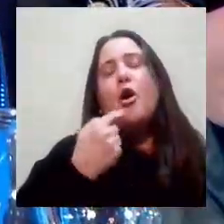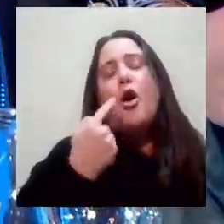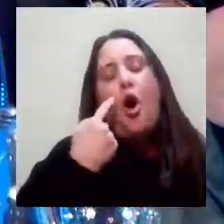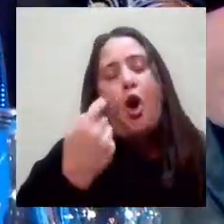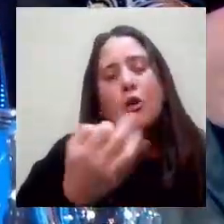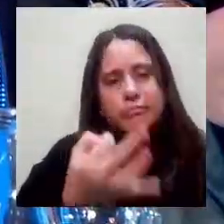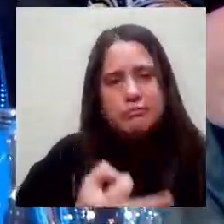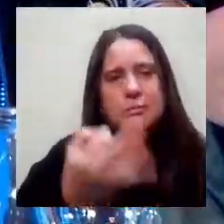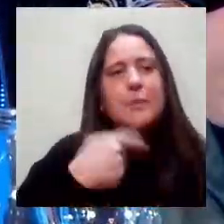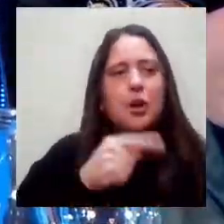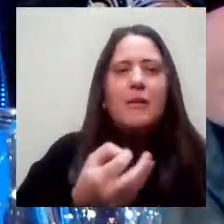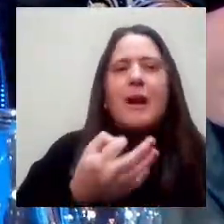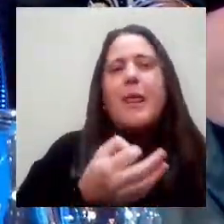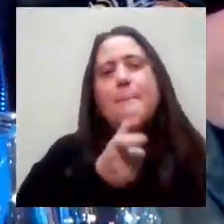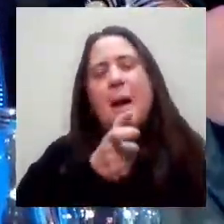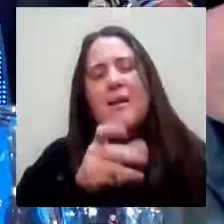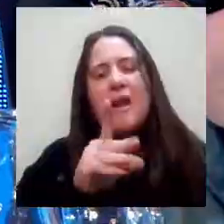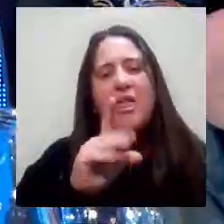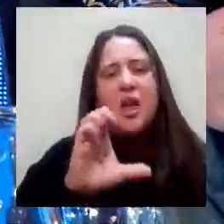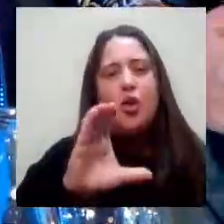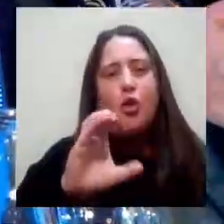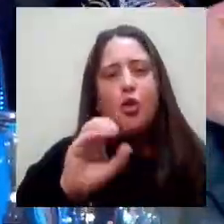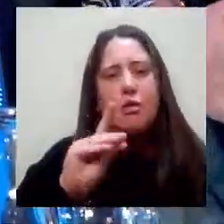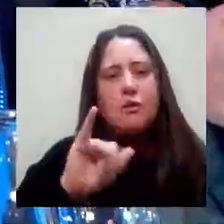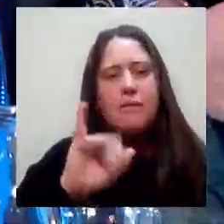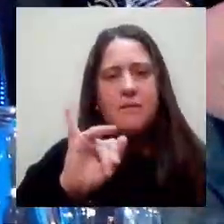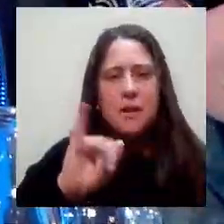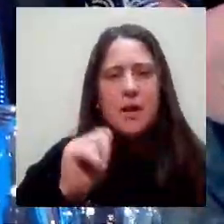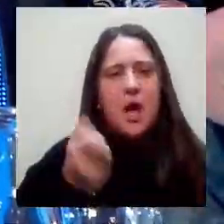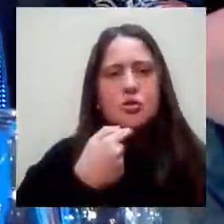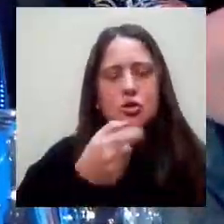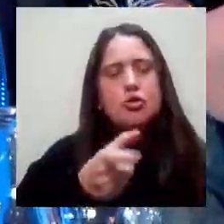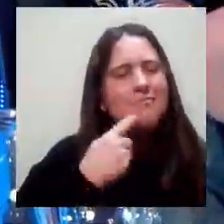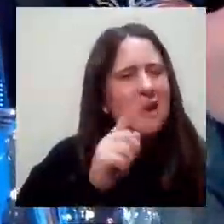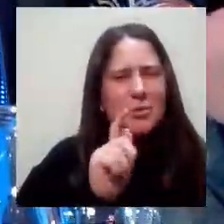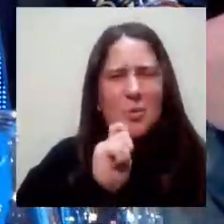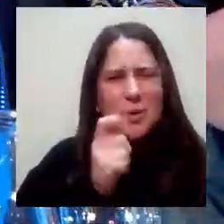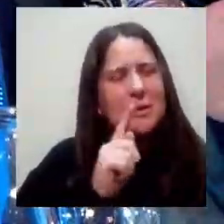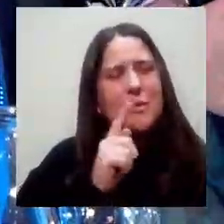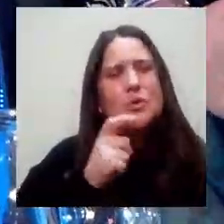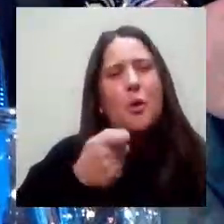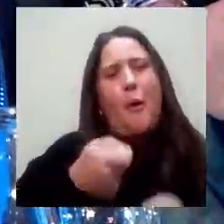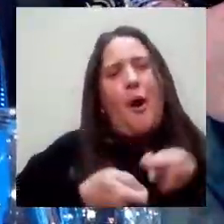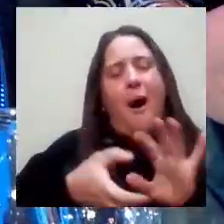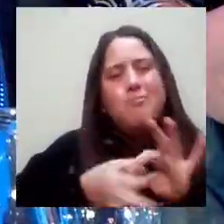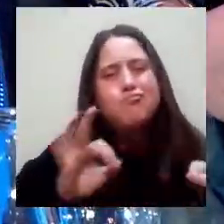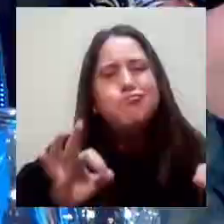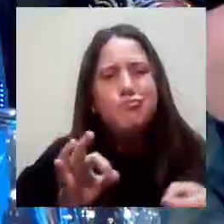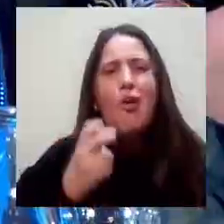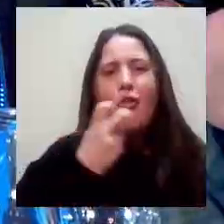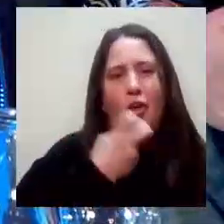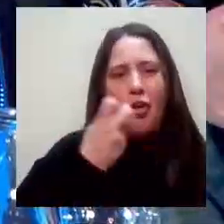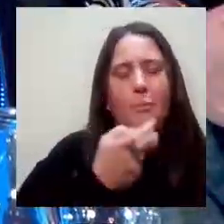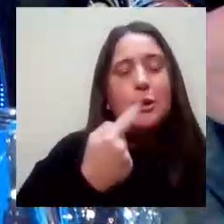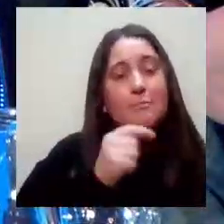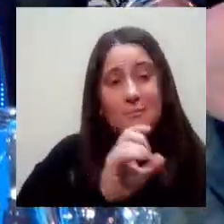muy cargado y muy vilipendiado también. Yo prefiero usar el término ensamblaje fonológico, porque es mucho más claro también,